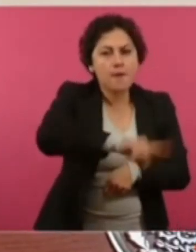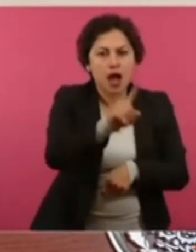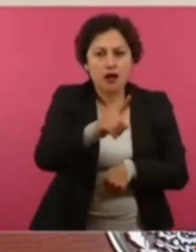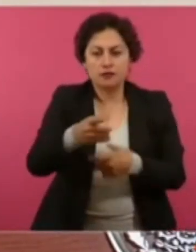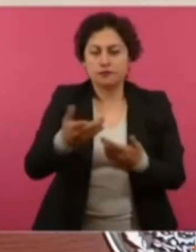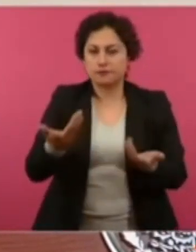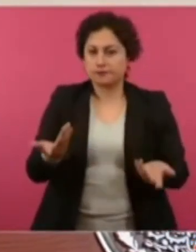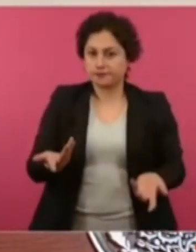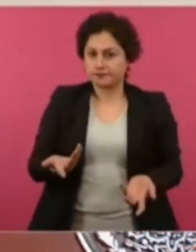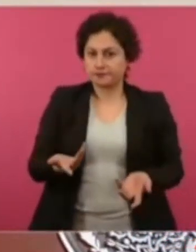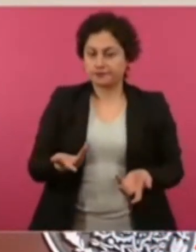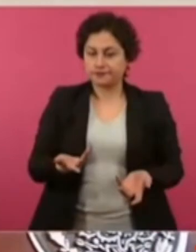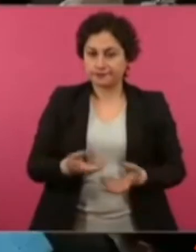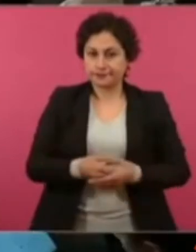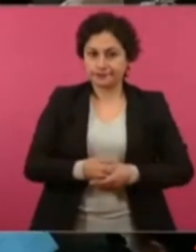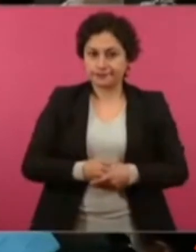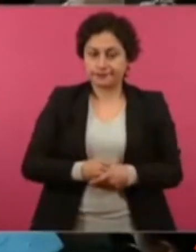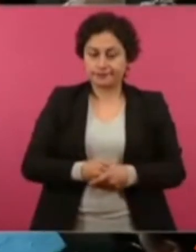Entonces,